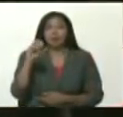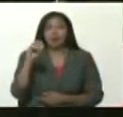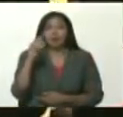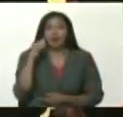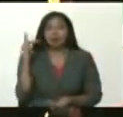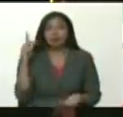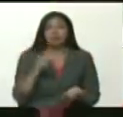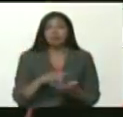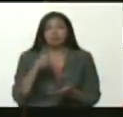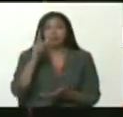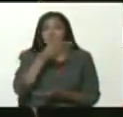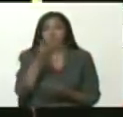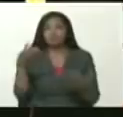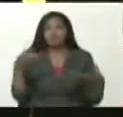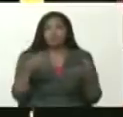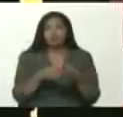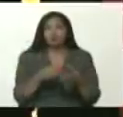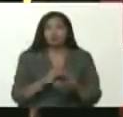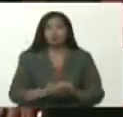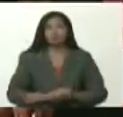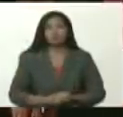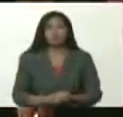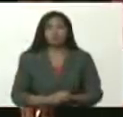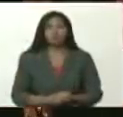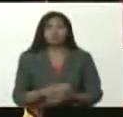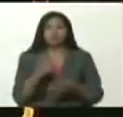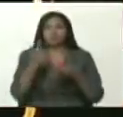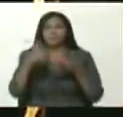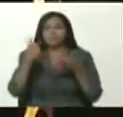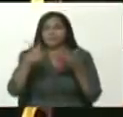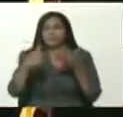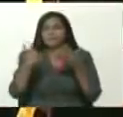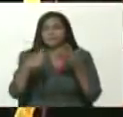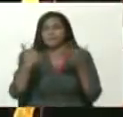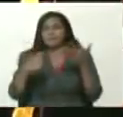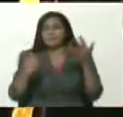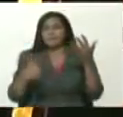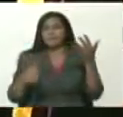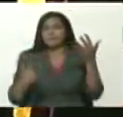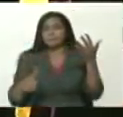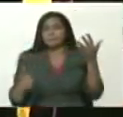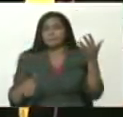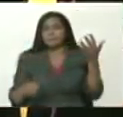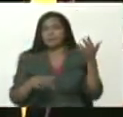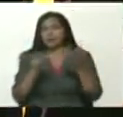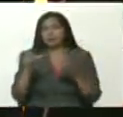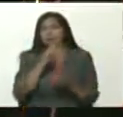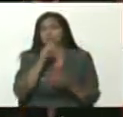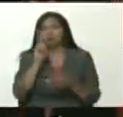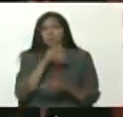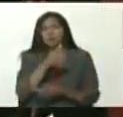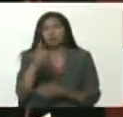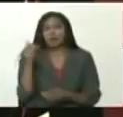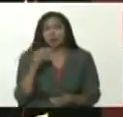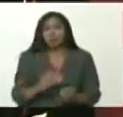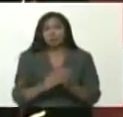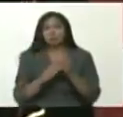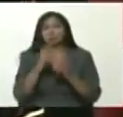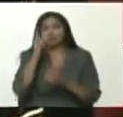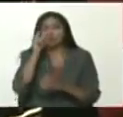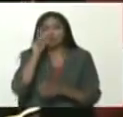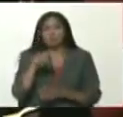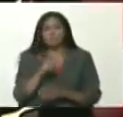están ellos, Yehiel Figueredo, Sara Campos, Jeremías Figueredo. Aquí está su director,